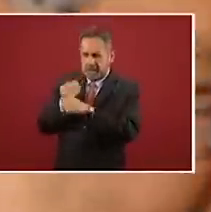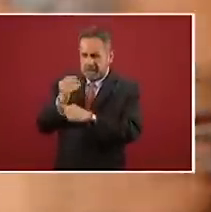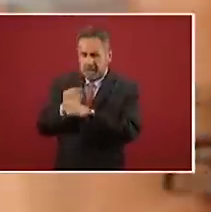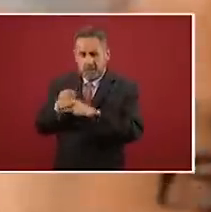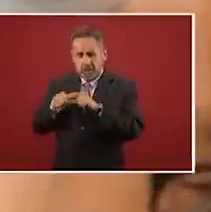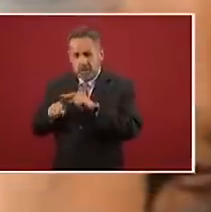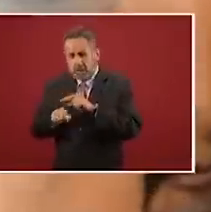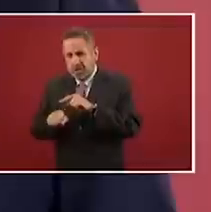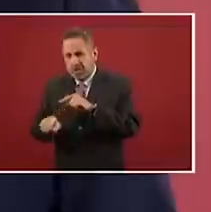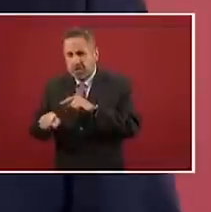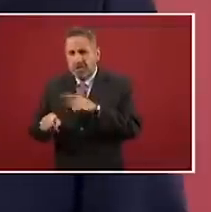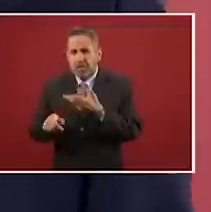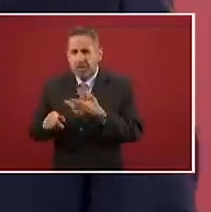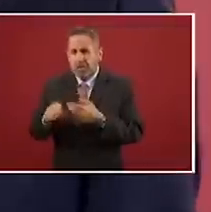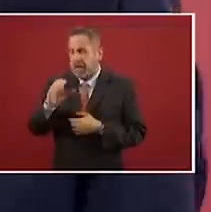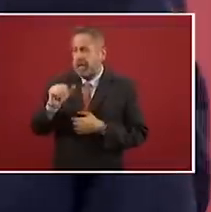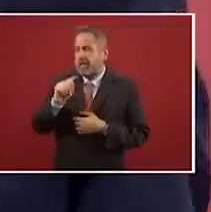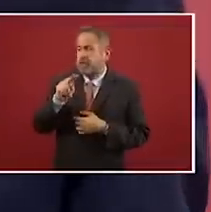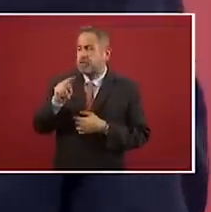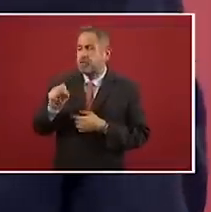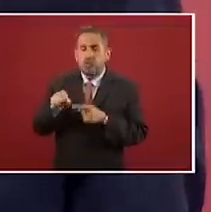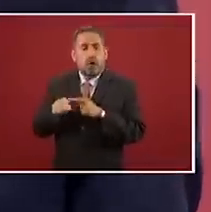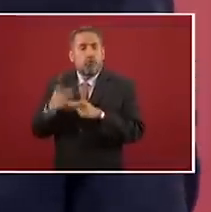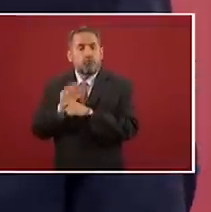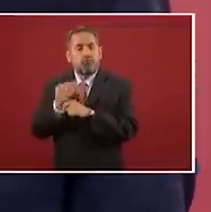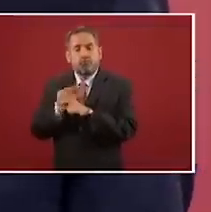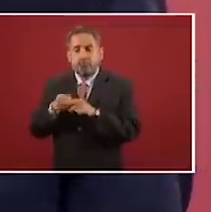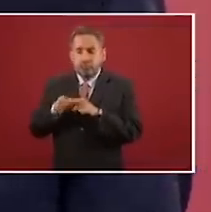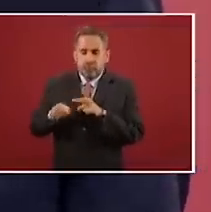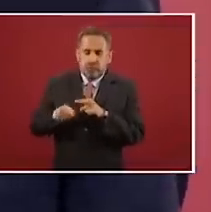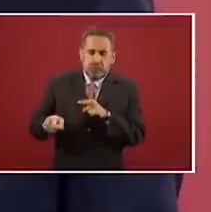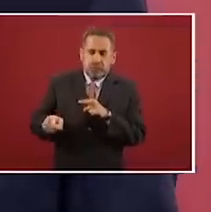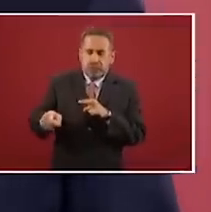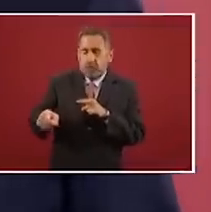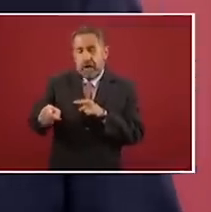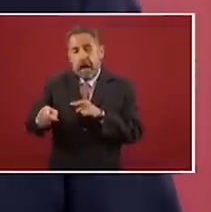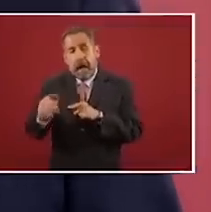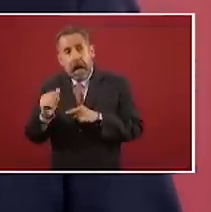Cactus. Y se hizo ese gasoducto Cactus